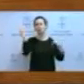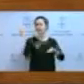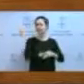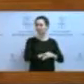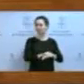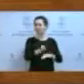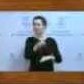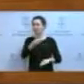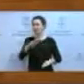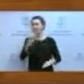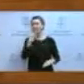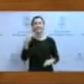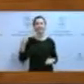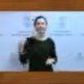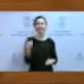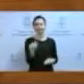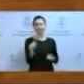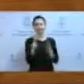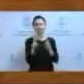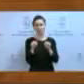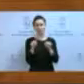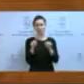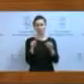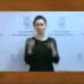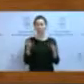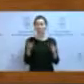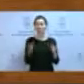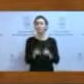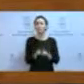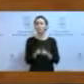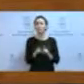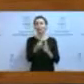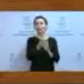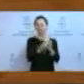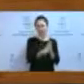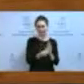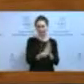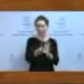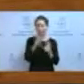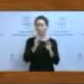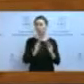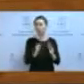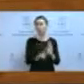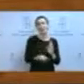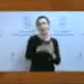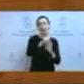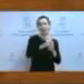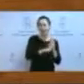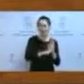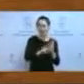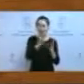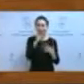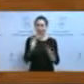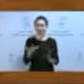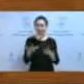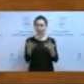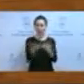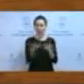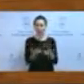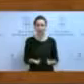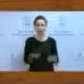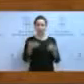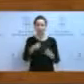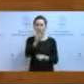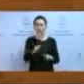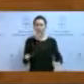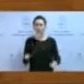resolución afirma, y abro comillas, los criterios y requisitos de acreditación recogidos en el presente texto pretenden asegurar el derecho de las personas